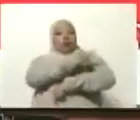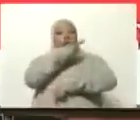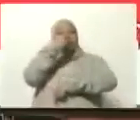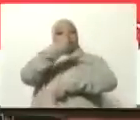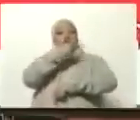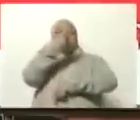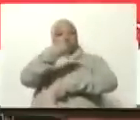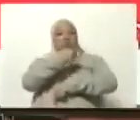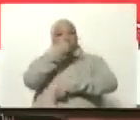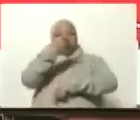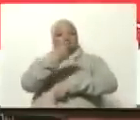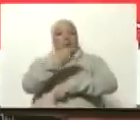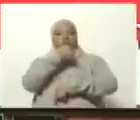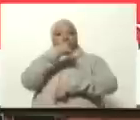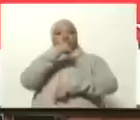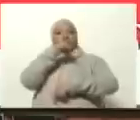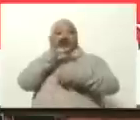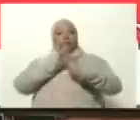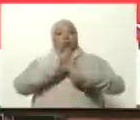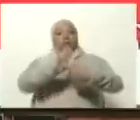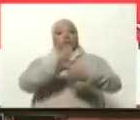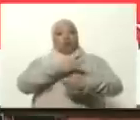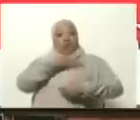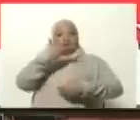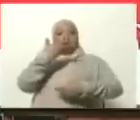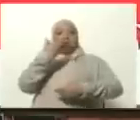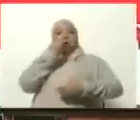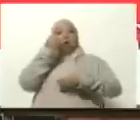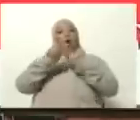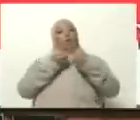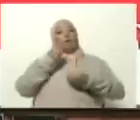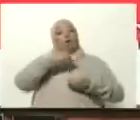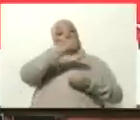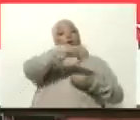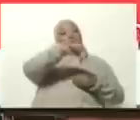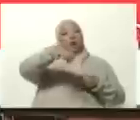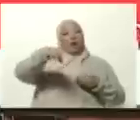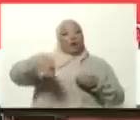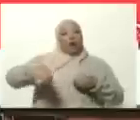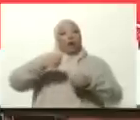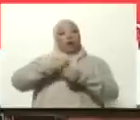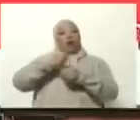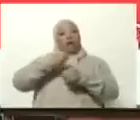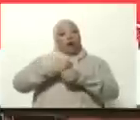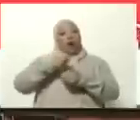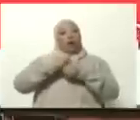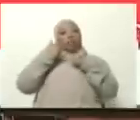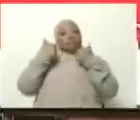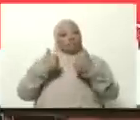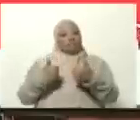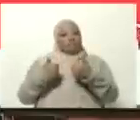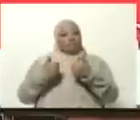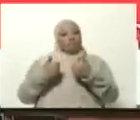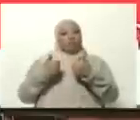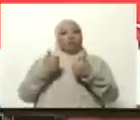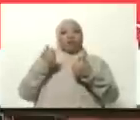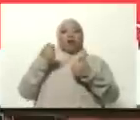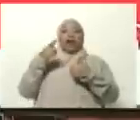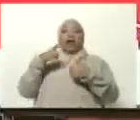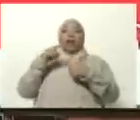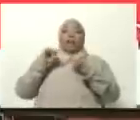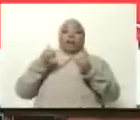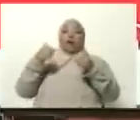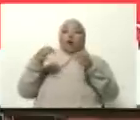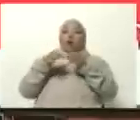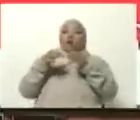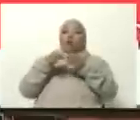ha demostrado su poderío en cada uno de los compromisos. El Partido Socialista Unido de Venezuela se consolida como la fuerza